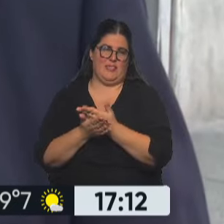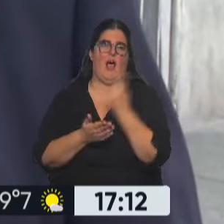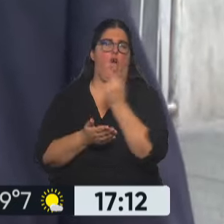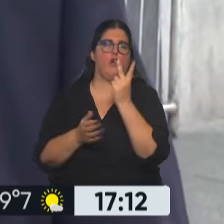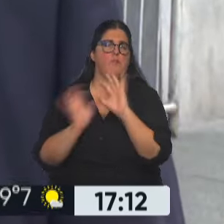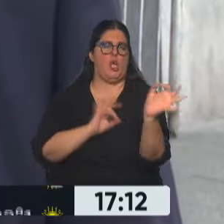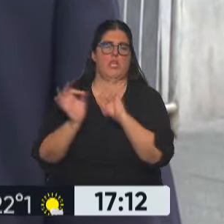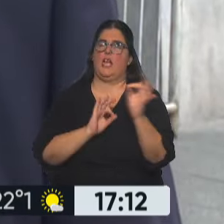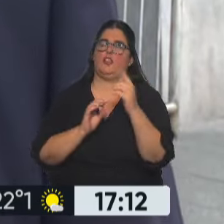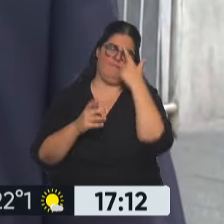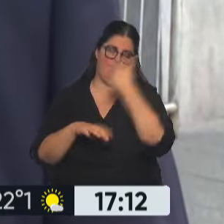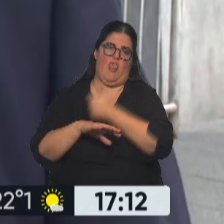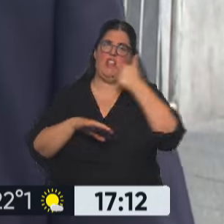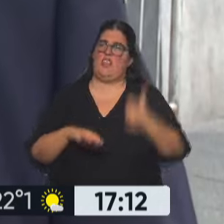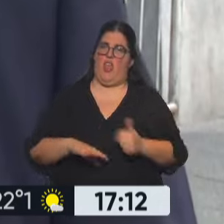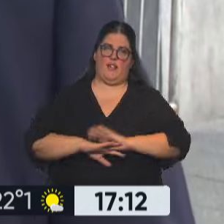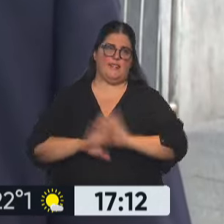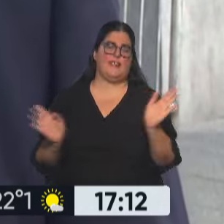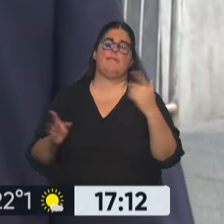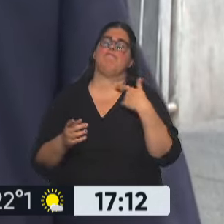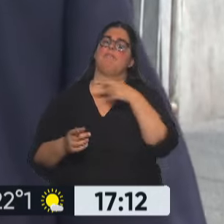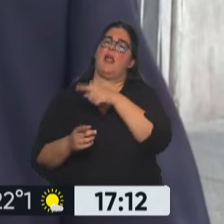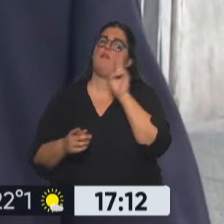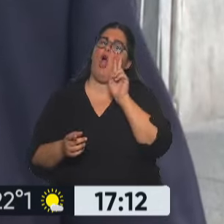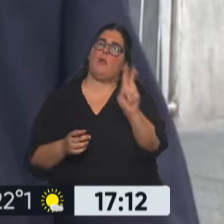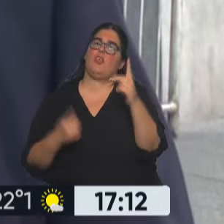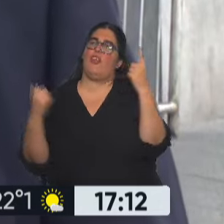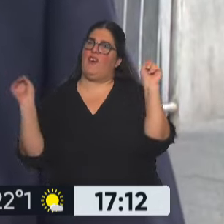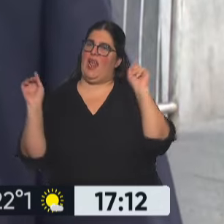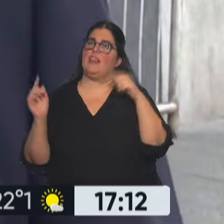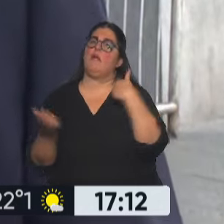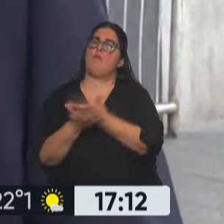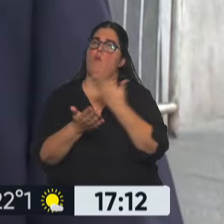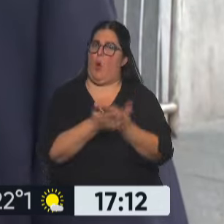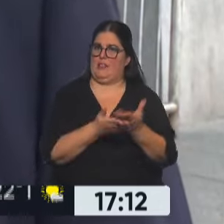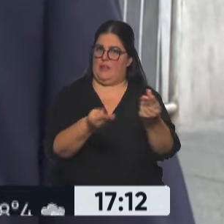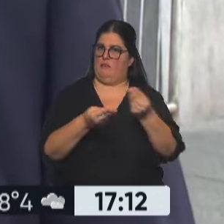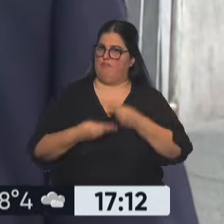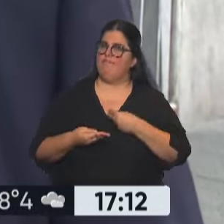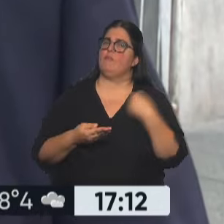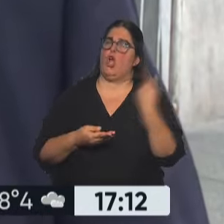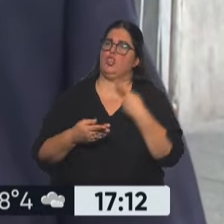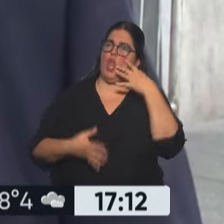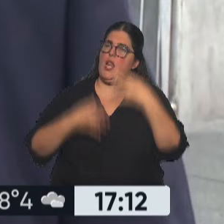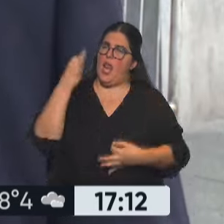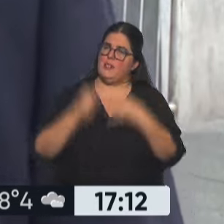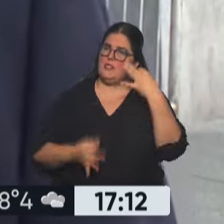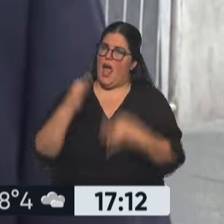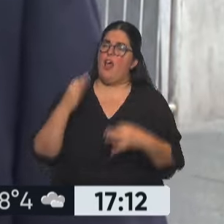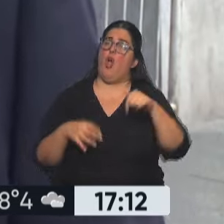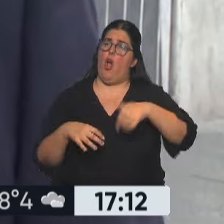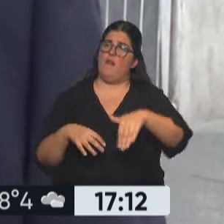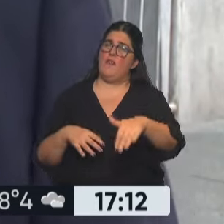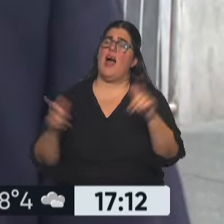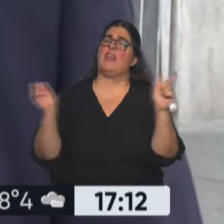proyectos. Entonces él dice, yo tengo una visión distinta y presenta esa alternativa. Nosotros la estamos estudiando. Hoy tenemos también reunión con